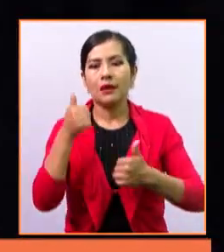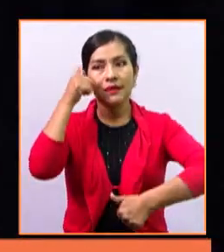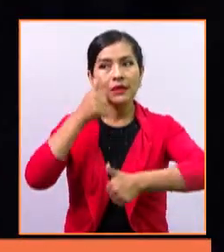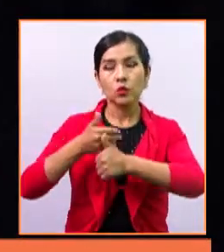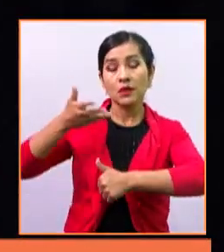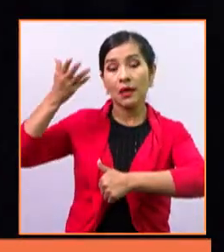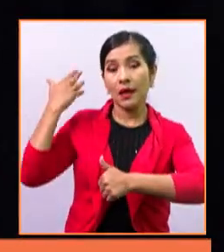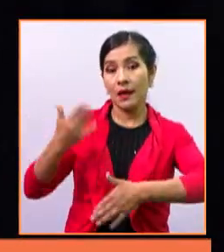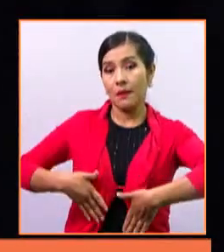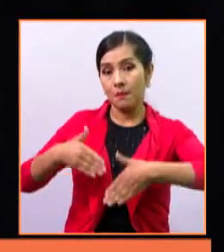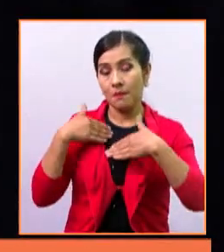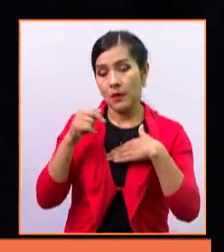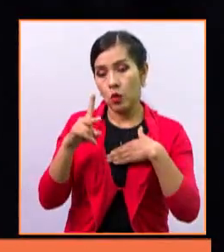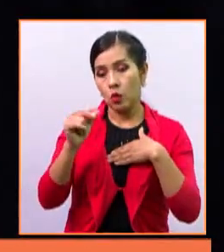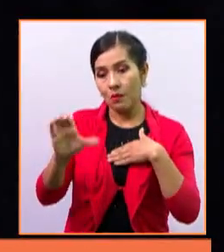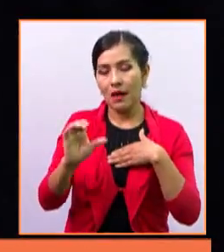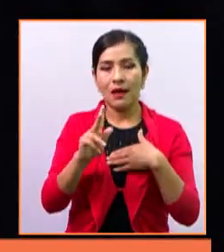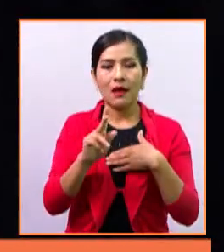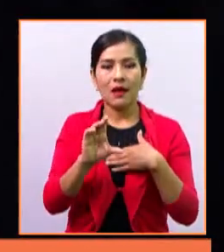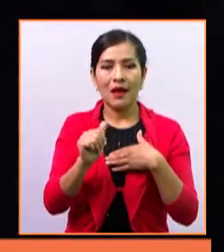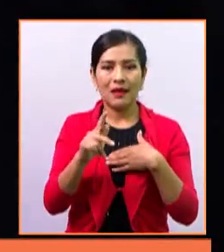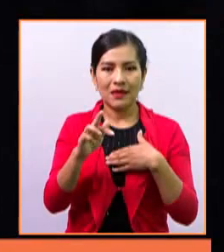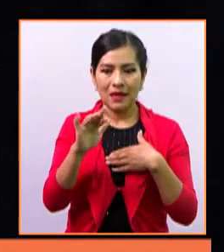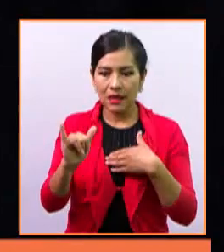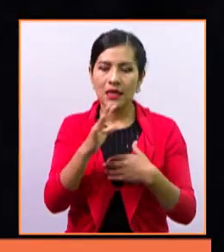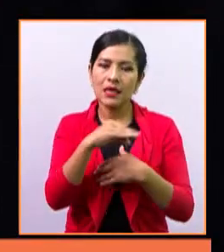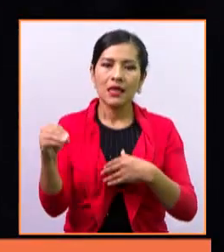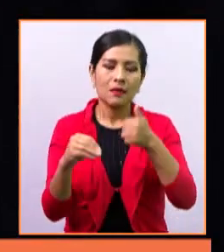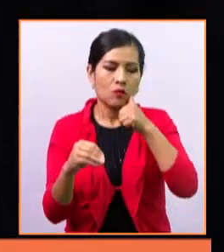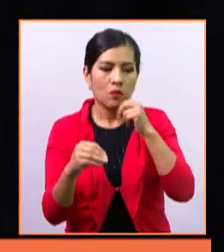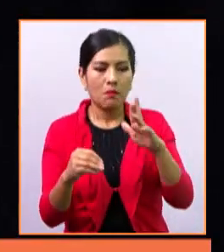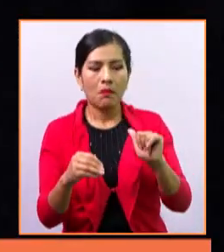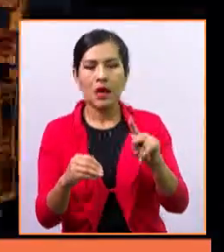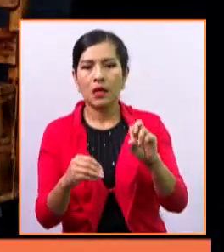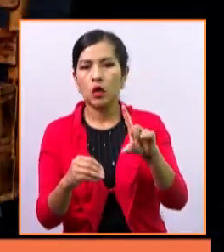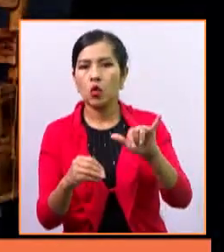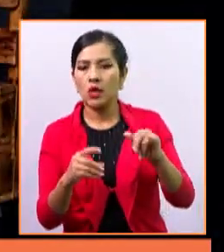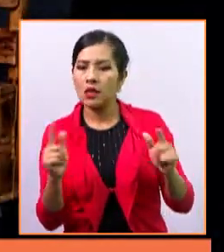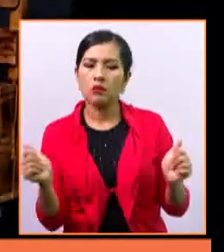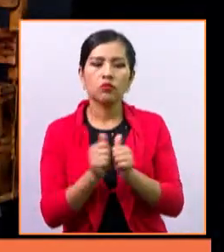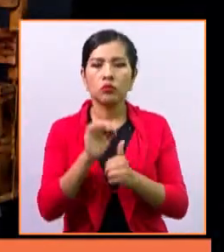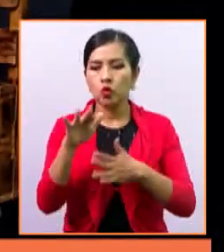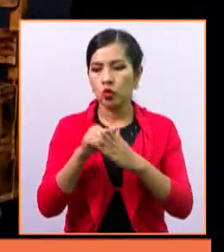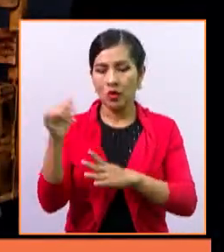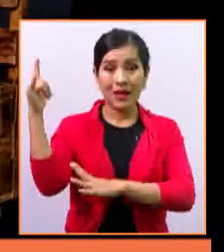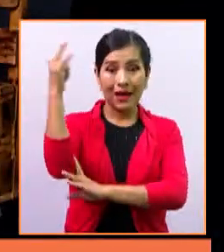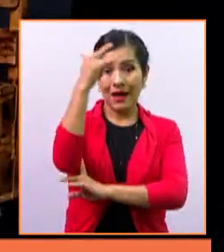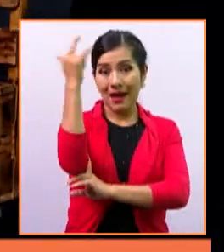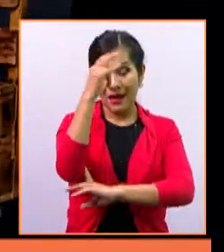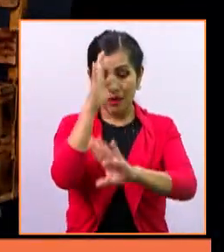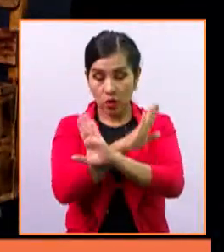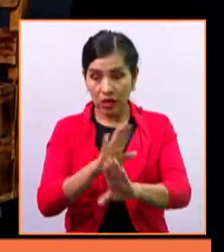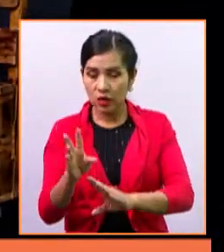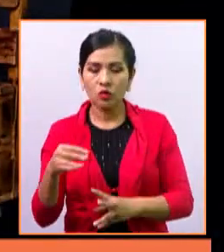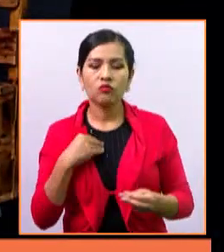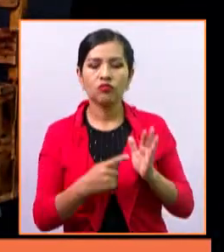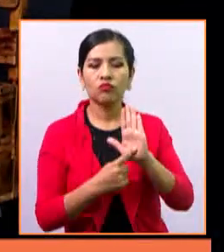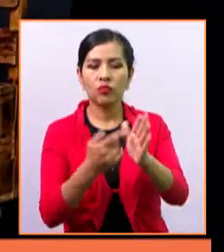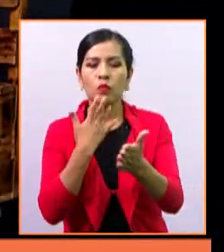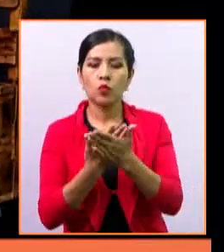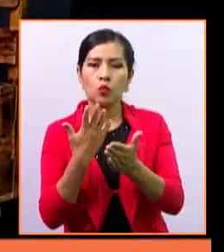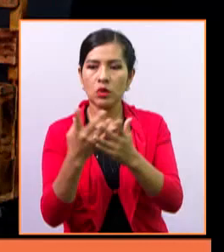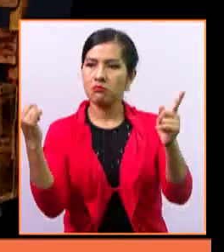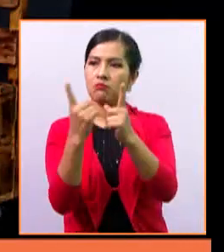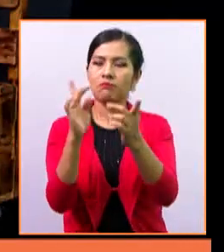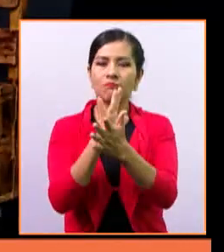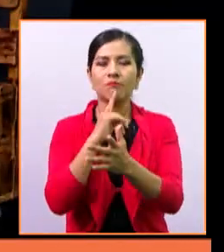Túpac Katari y Bartolina Sisa, ¿no? Oh. Queremos dar este mensaje que también los niños de la ciudad del Alto podemos proponer cosas interesantes, ¿no?